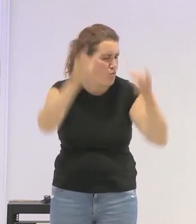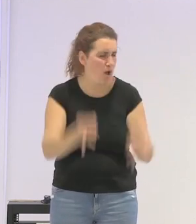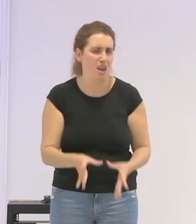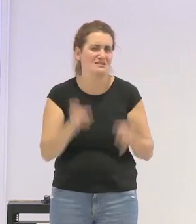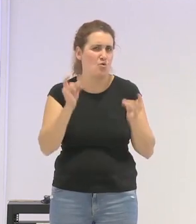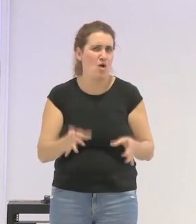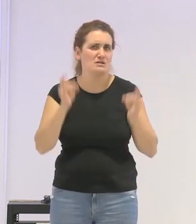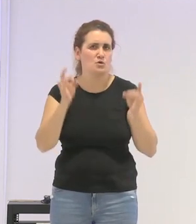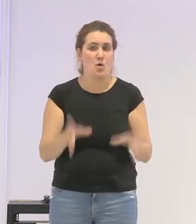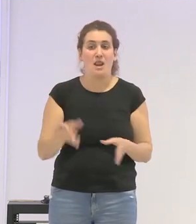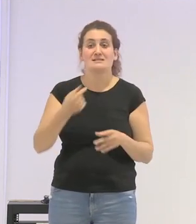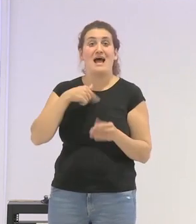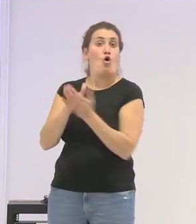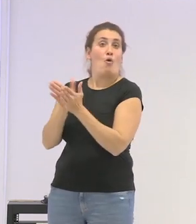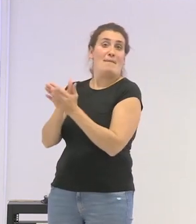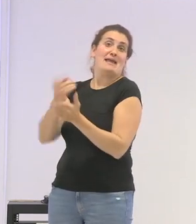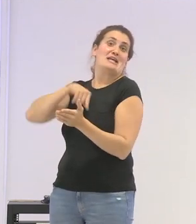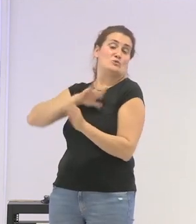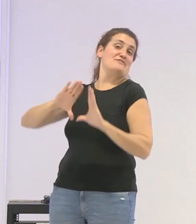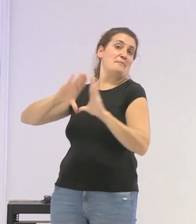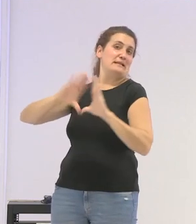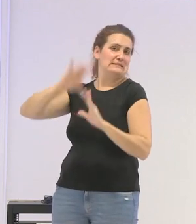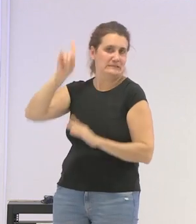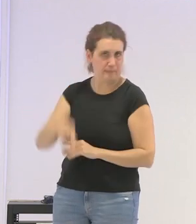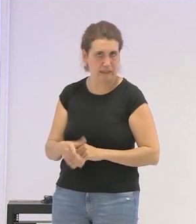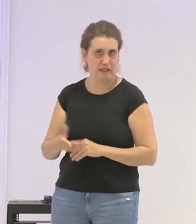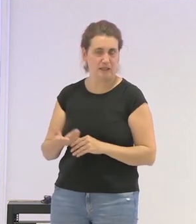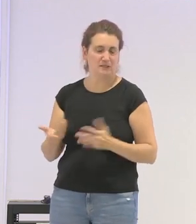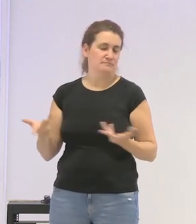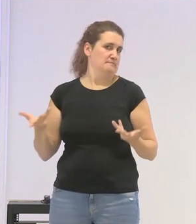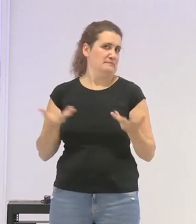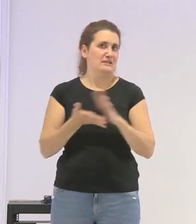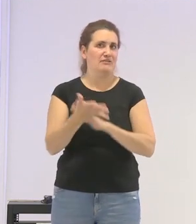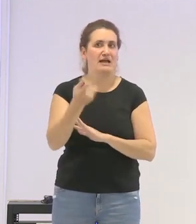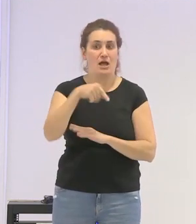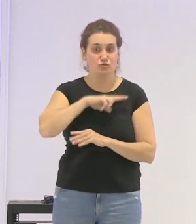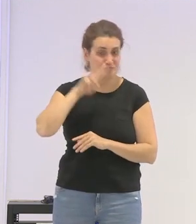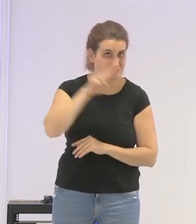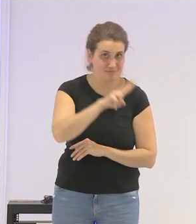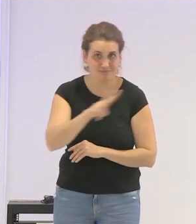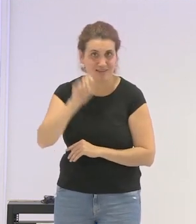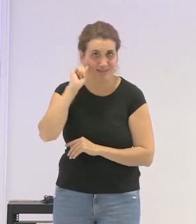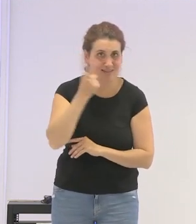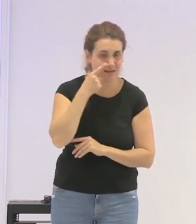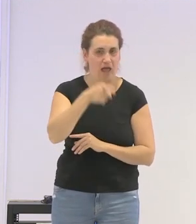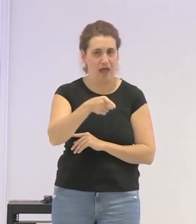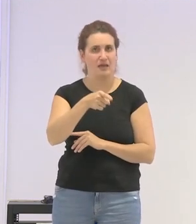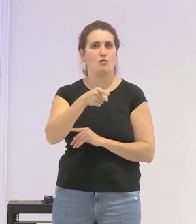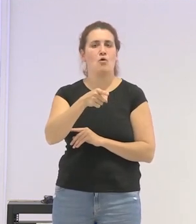usando nuestras supuestas compañeras feministas, ¿no? Entonces, bueno, de alguna manera ahí lo que vemos es que se está